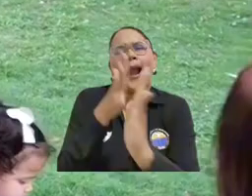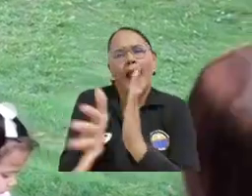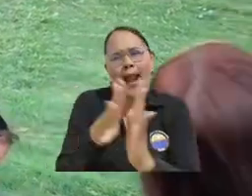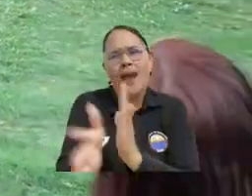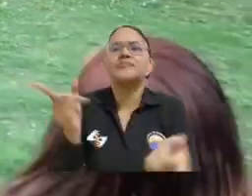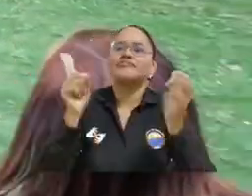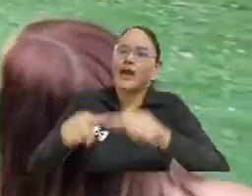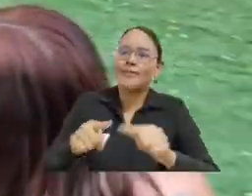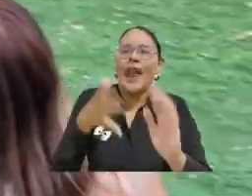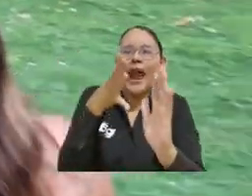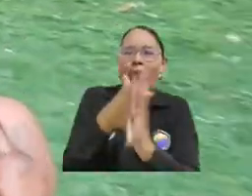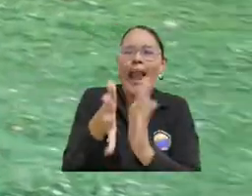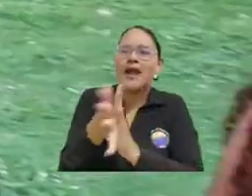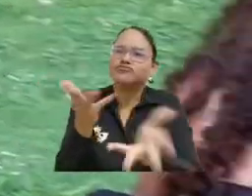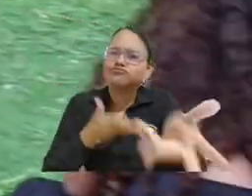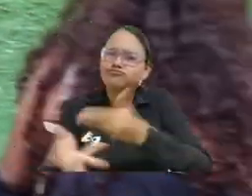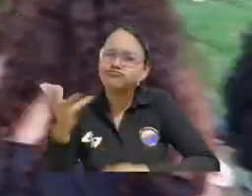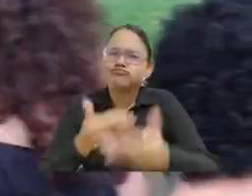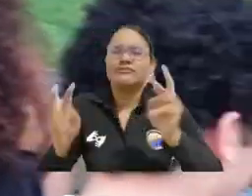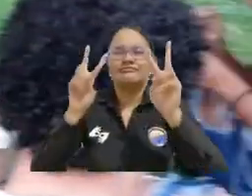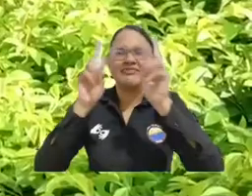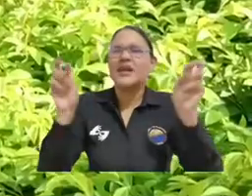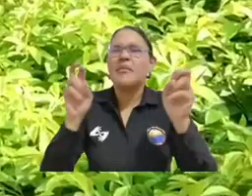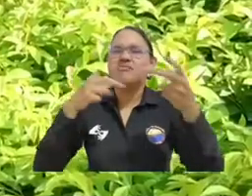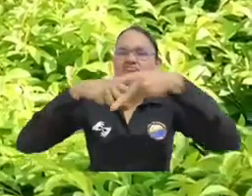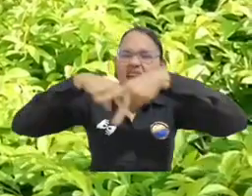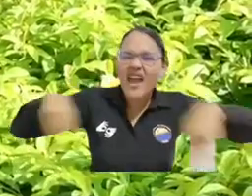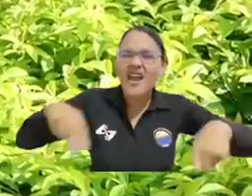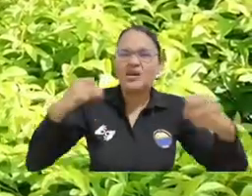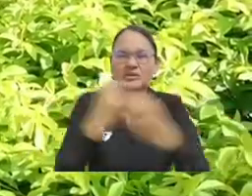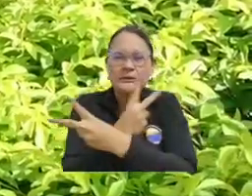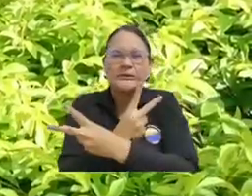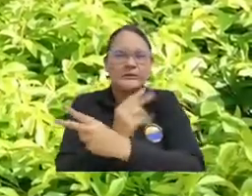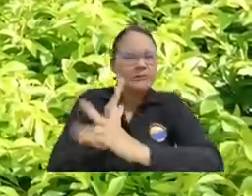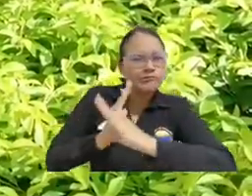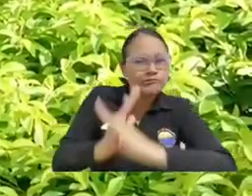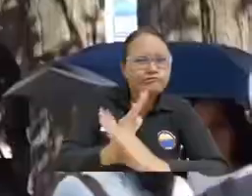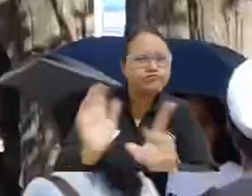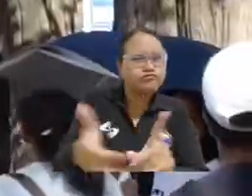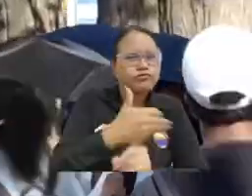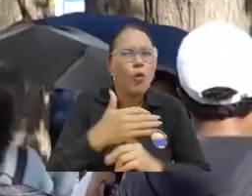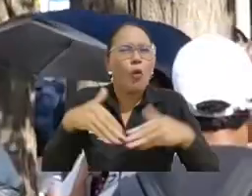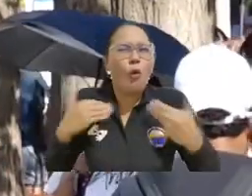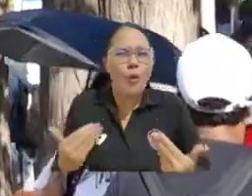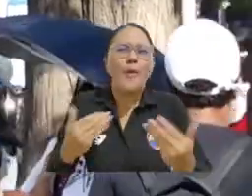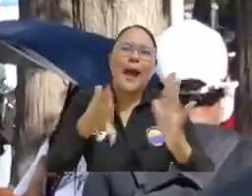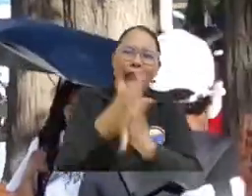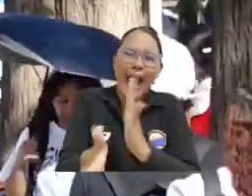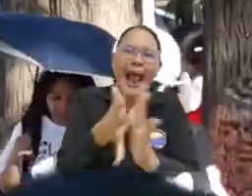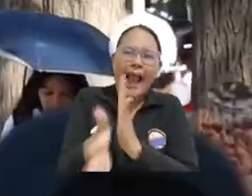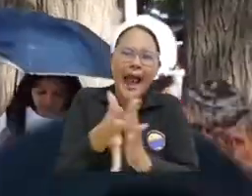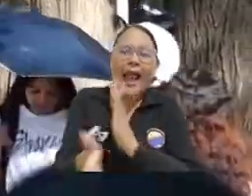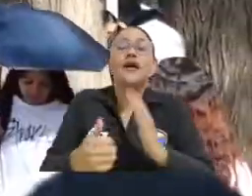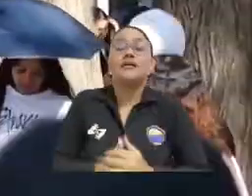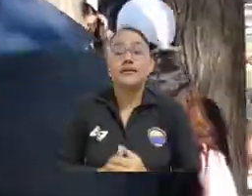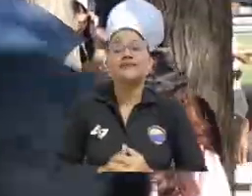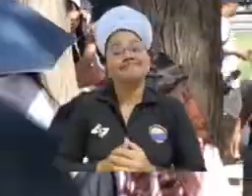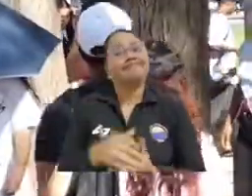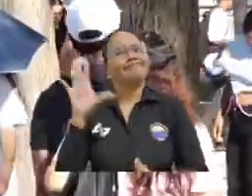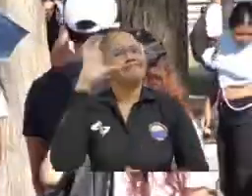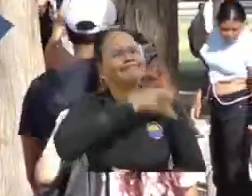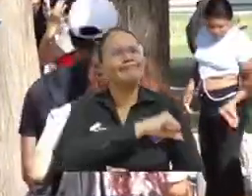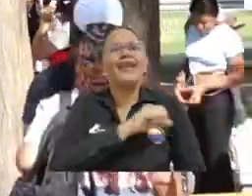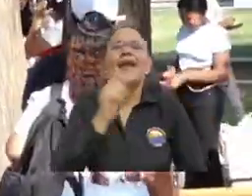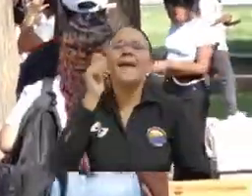socialización del Protocolo Institucional para la Prevención y Atención de la Violencia Basada en Género y Sexual también dieron cuenta de que para la Universidad